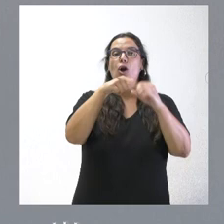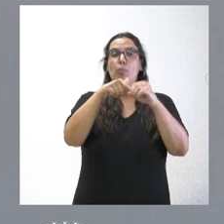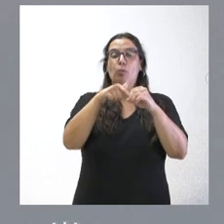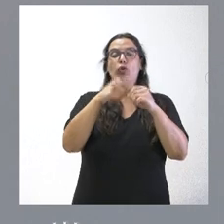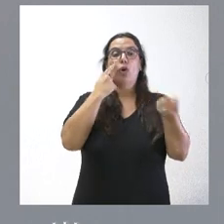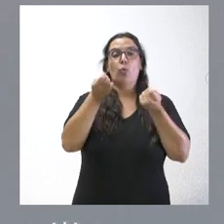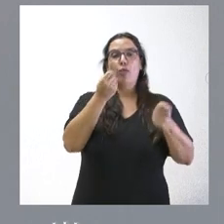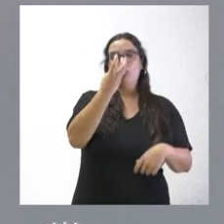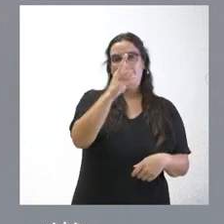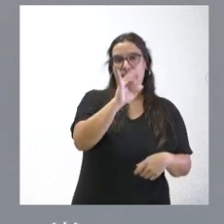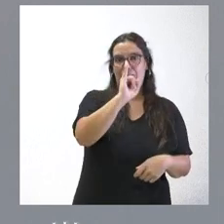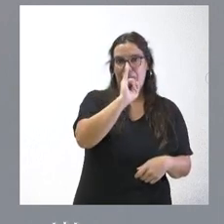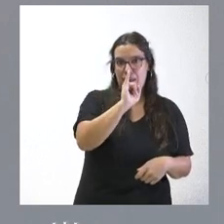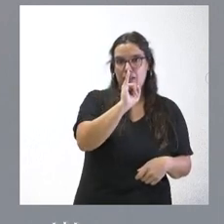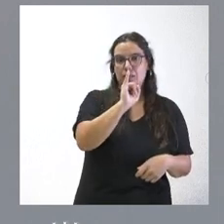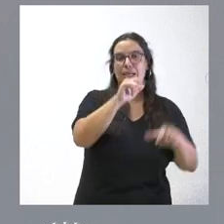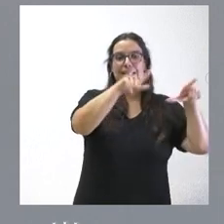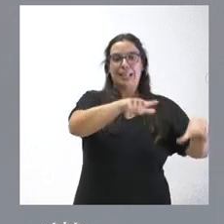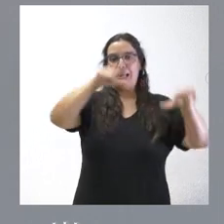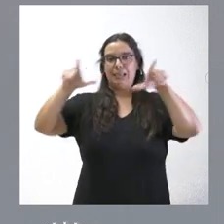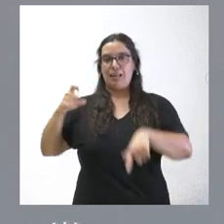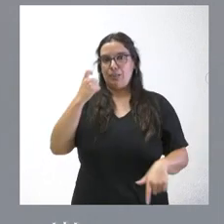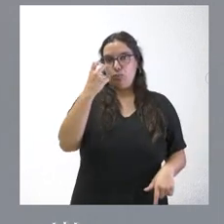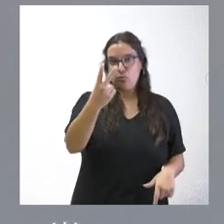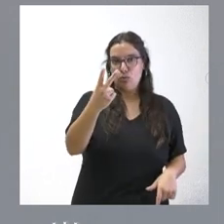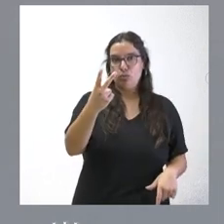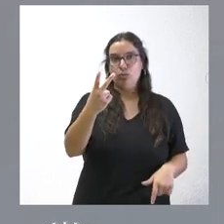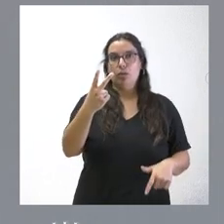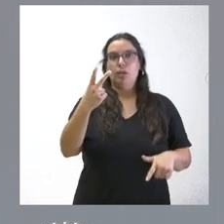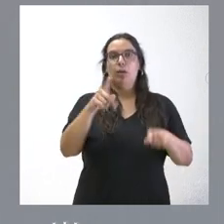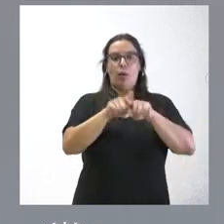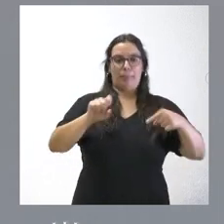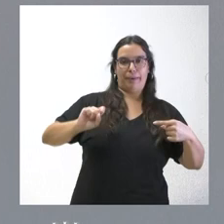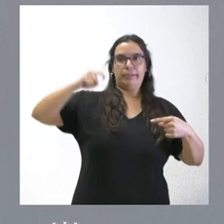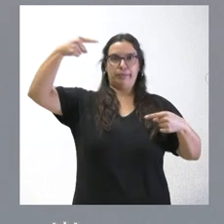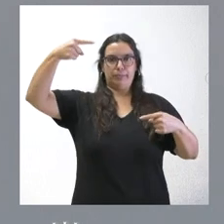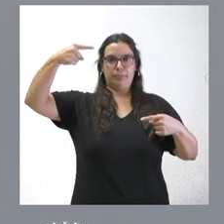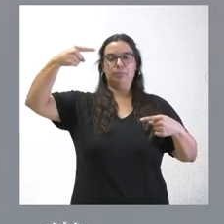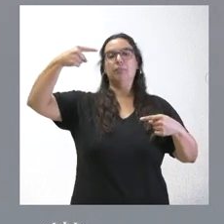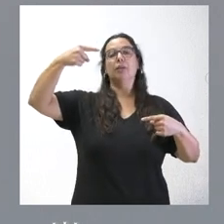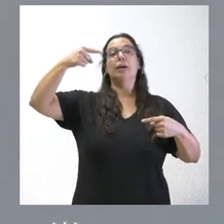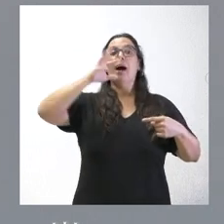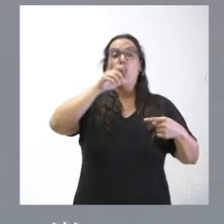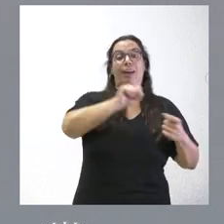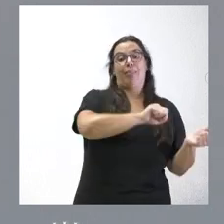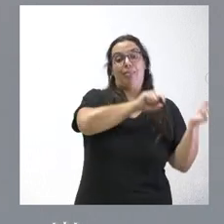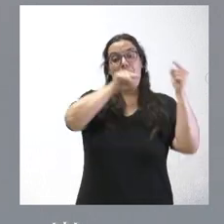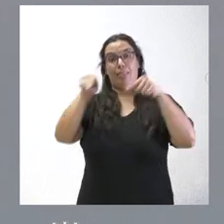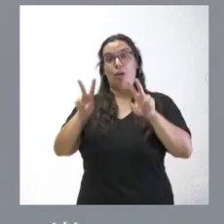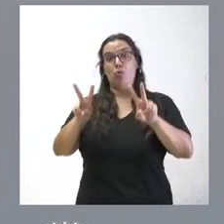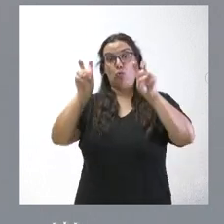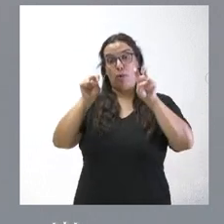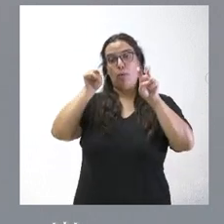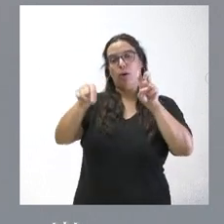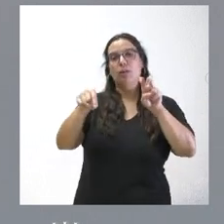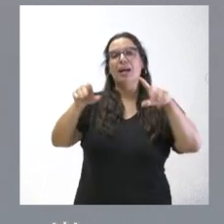regulación ubicados en dos salas que se encuentran en distinto nivel con el nuevo centro con ese traslado se va a disponer